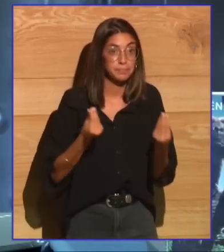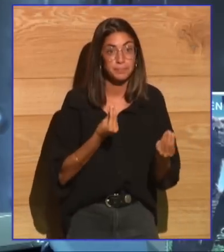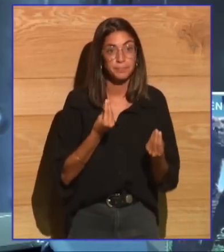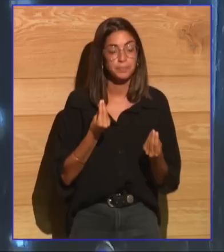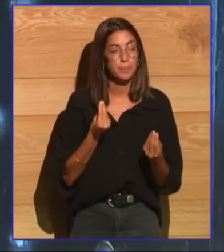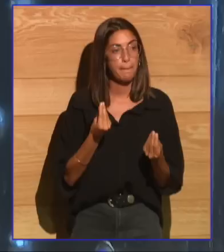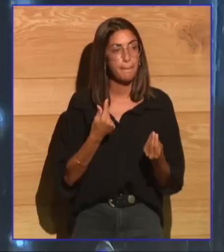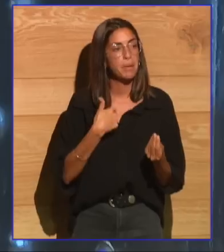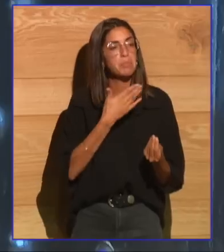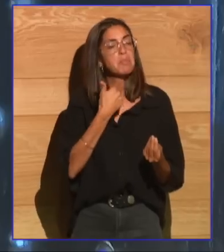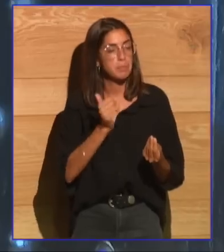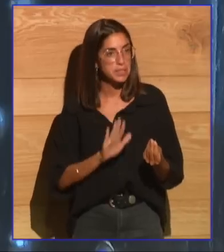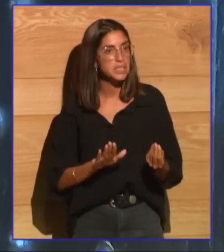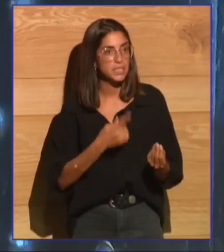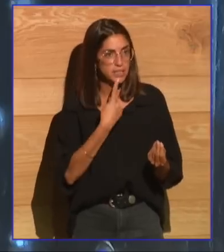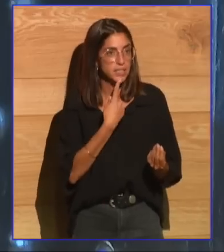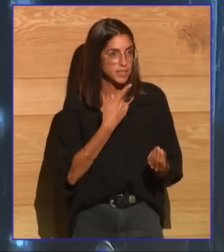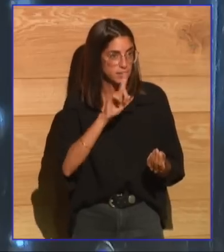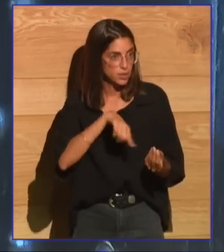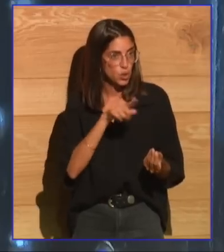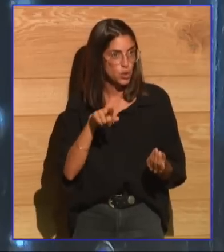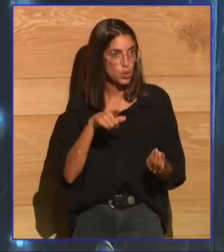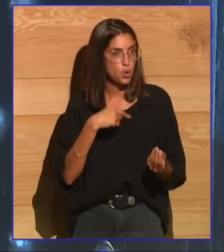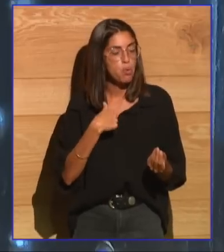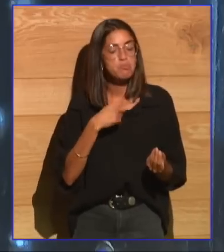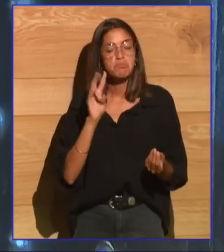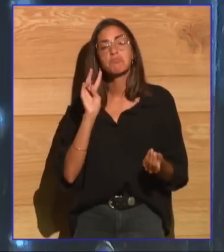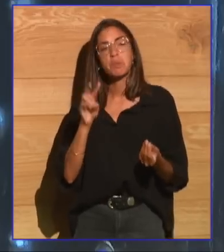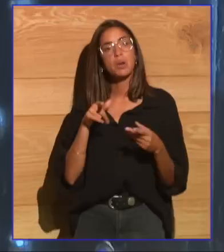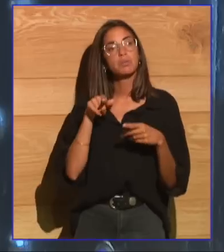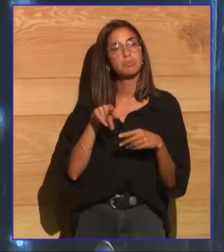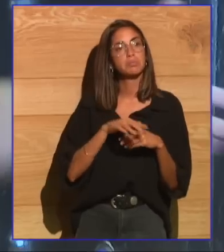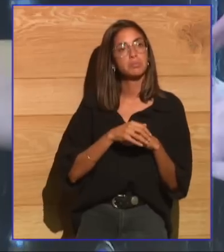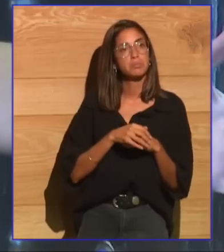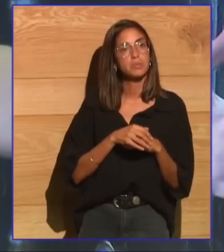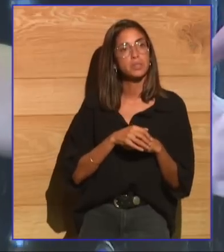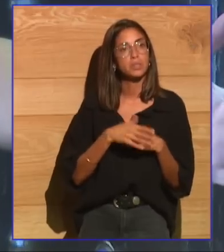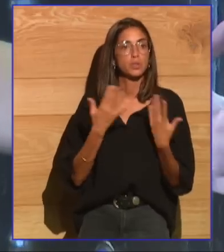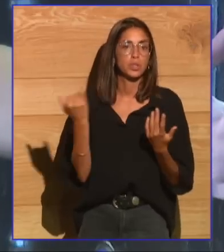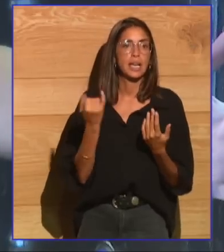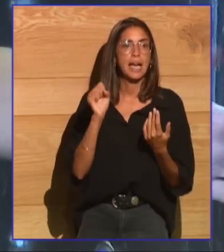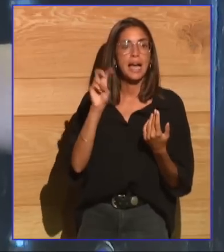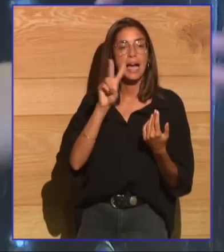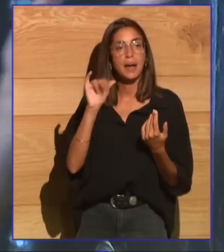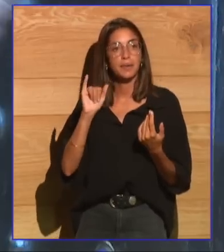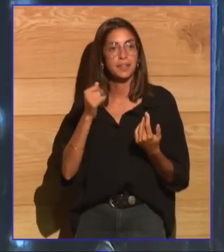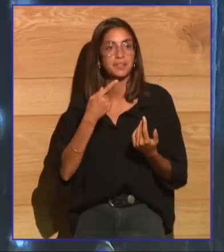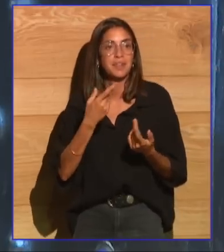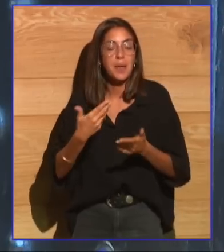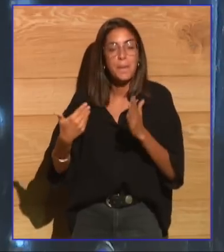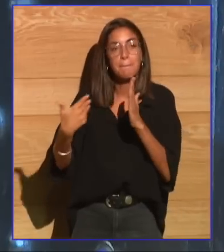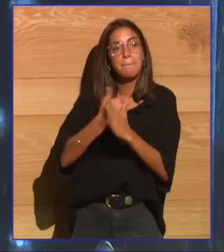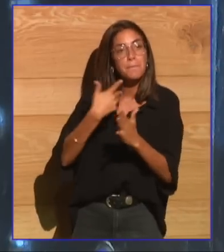me apetece o sea que cuerpo tiene es decir voy a ver esto nadie osa javi nos ha explicado cómo llegaba hasta el porno por